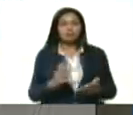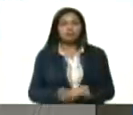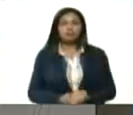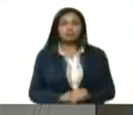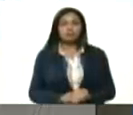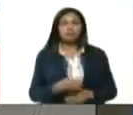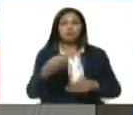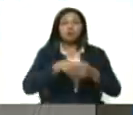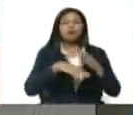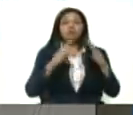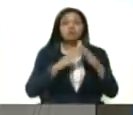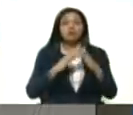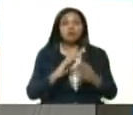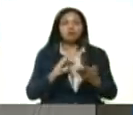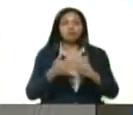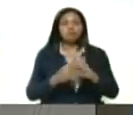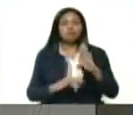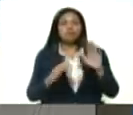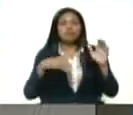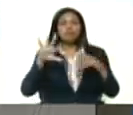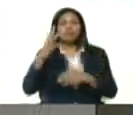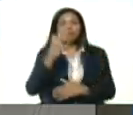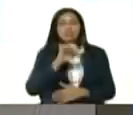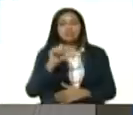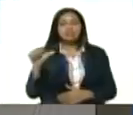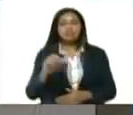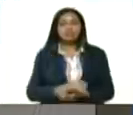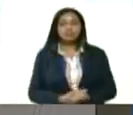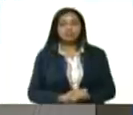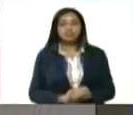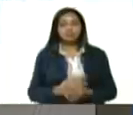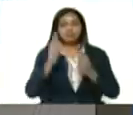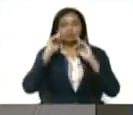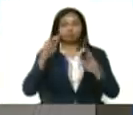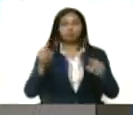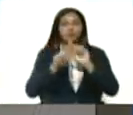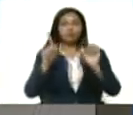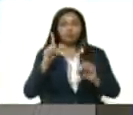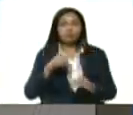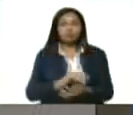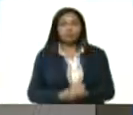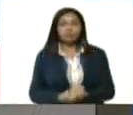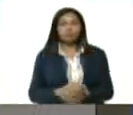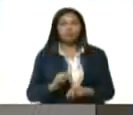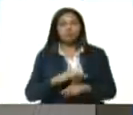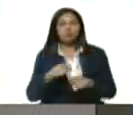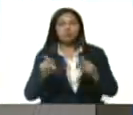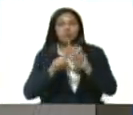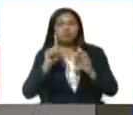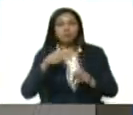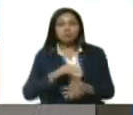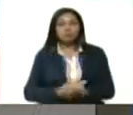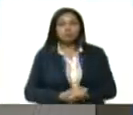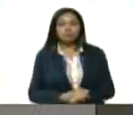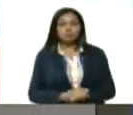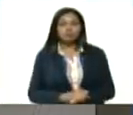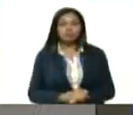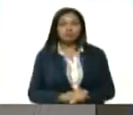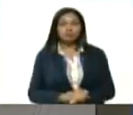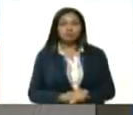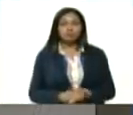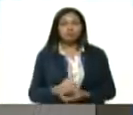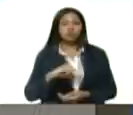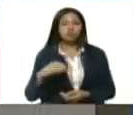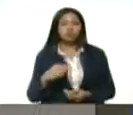cuarentena, que ya va por su 5ª semana, con un respeto de verdad cívico y con